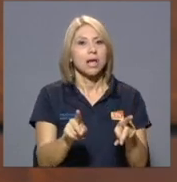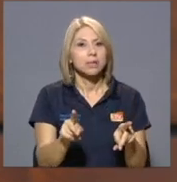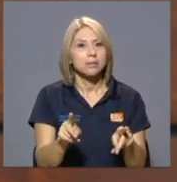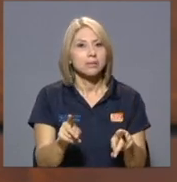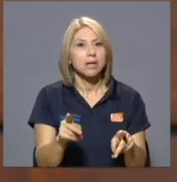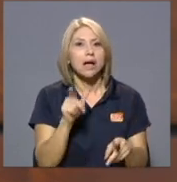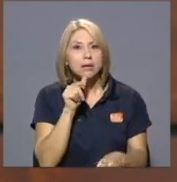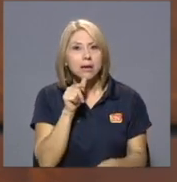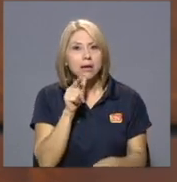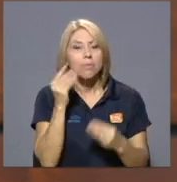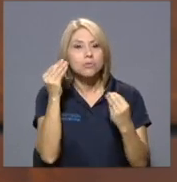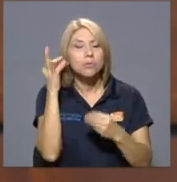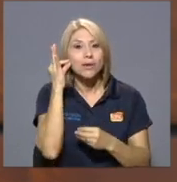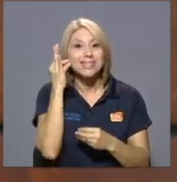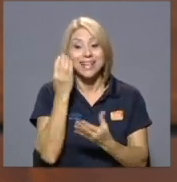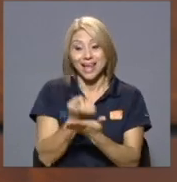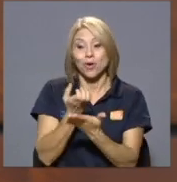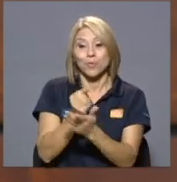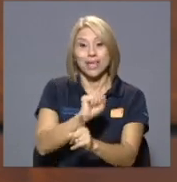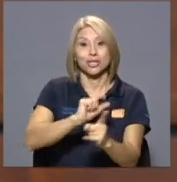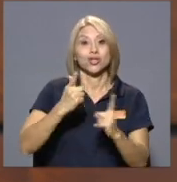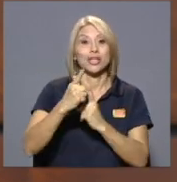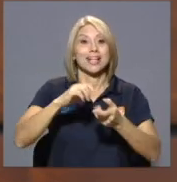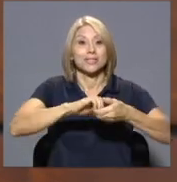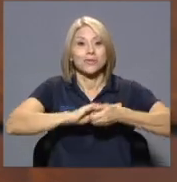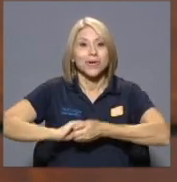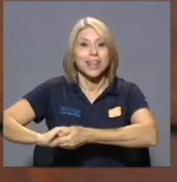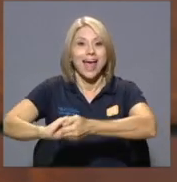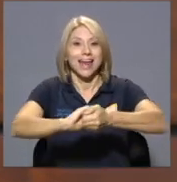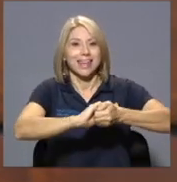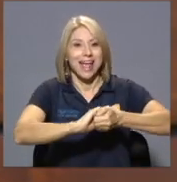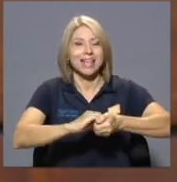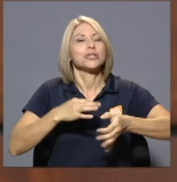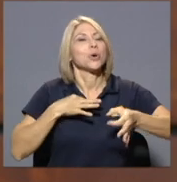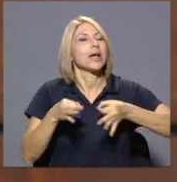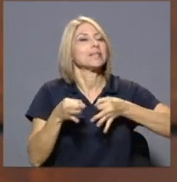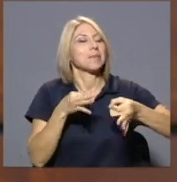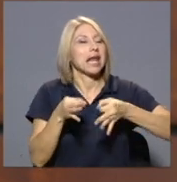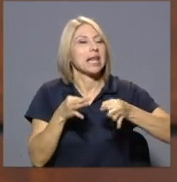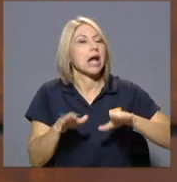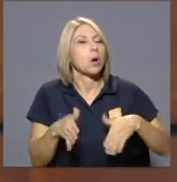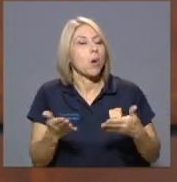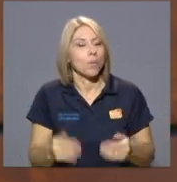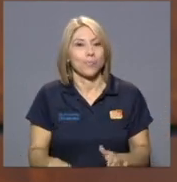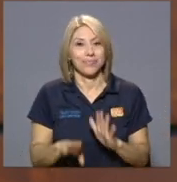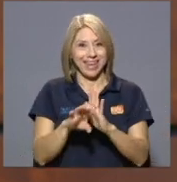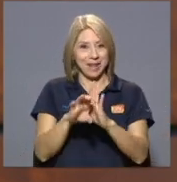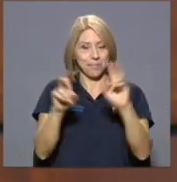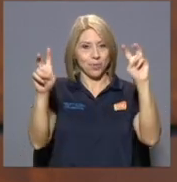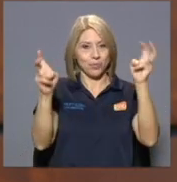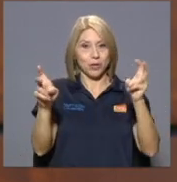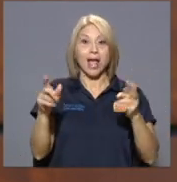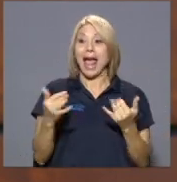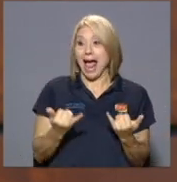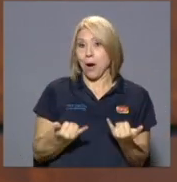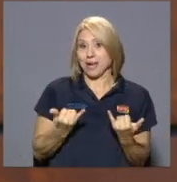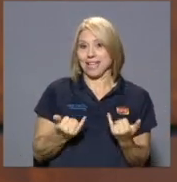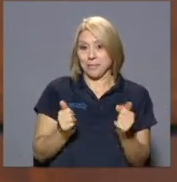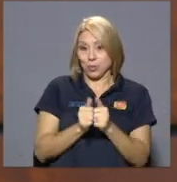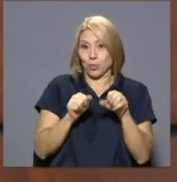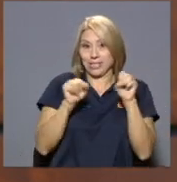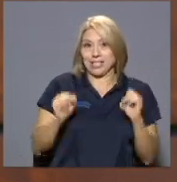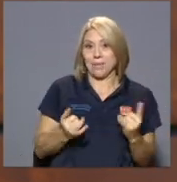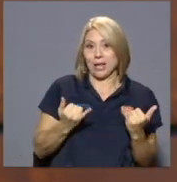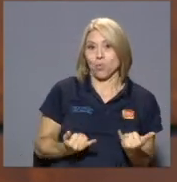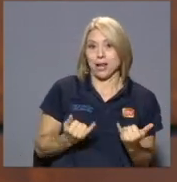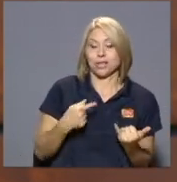la economía social solidaria, yo la explicaría así. Yo compro en este sistema, ahorita compro unos zapatos y